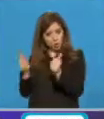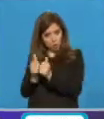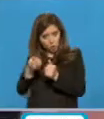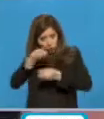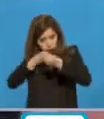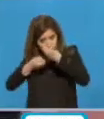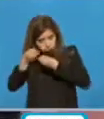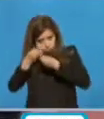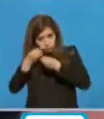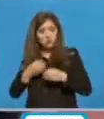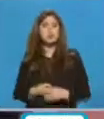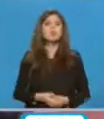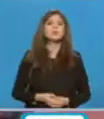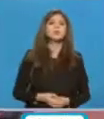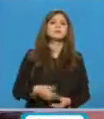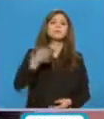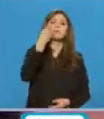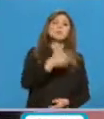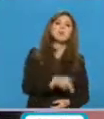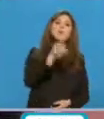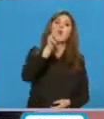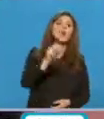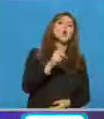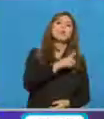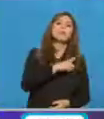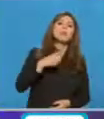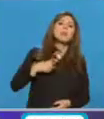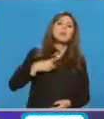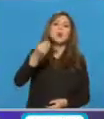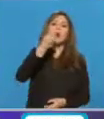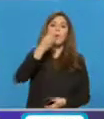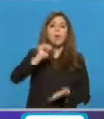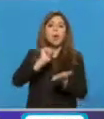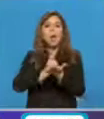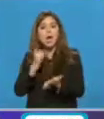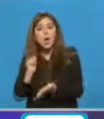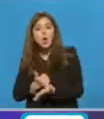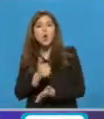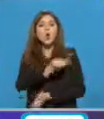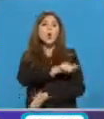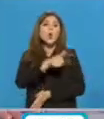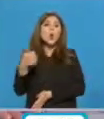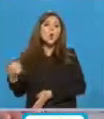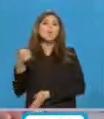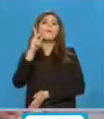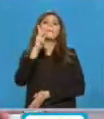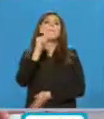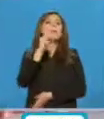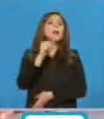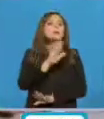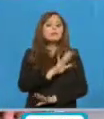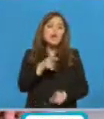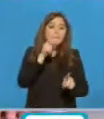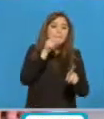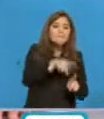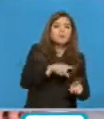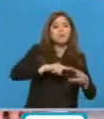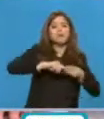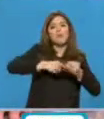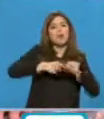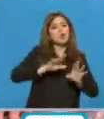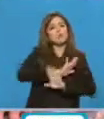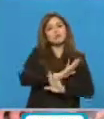Pero Y en está este bien. caso, pues ya no comes arroz, ya no comes algún otro cereal, Suples, ¿no? ya no comes Ya va. papa, porque ya va ahí tu Ah, porción.